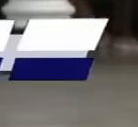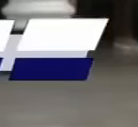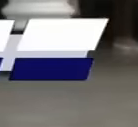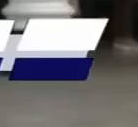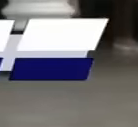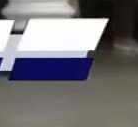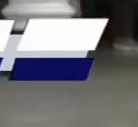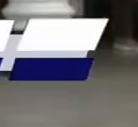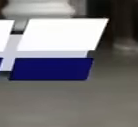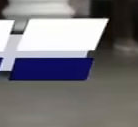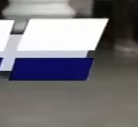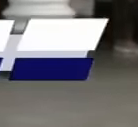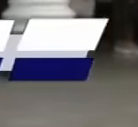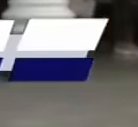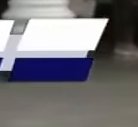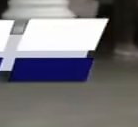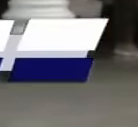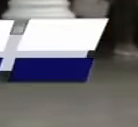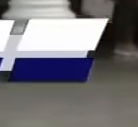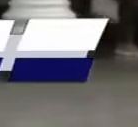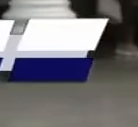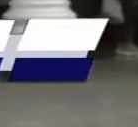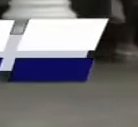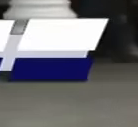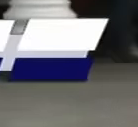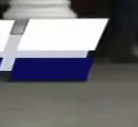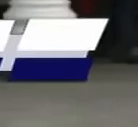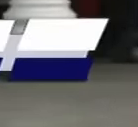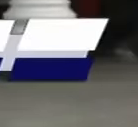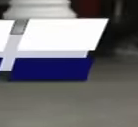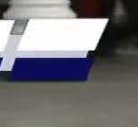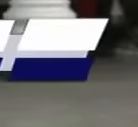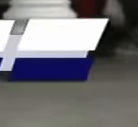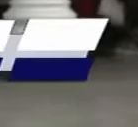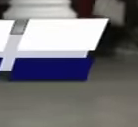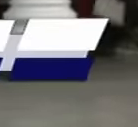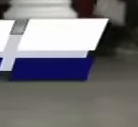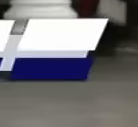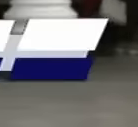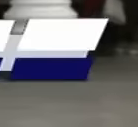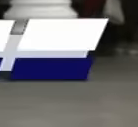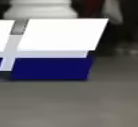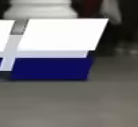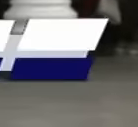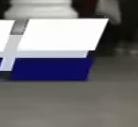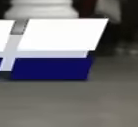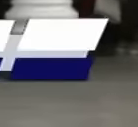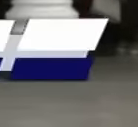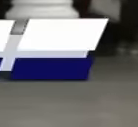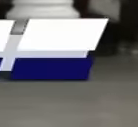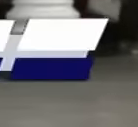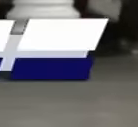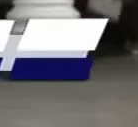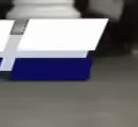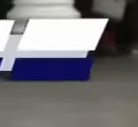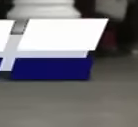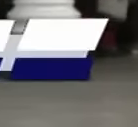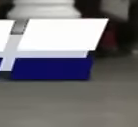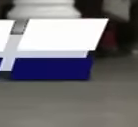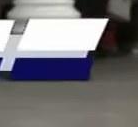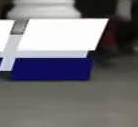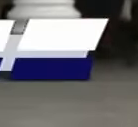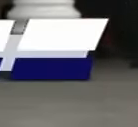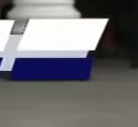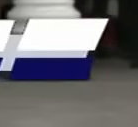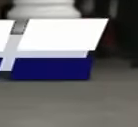la República Islámica de Irán. Posteriormente, el diputado Antonio Sivira presentó la